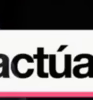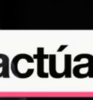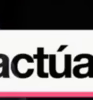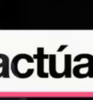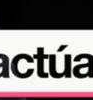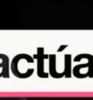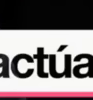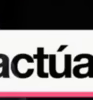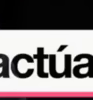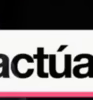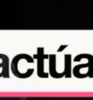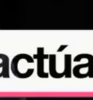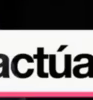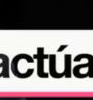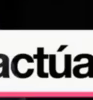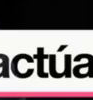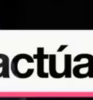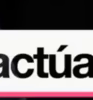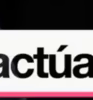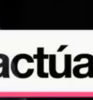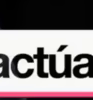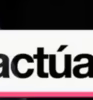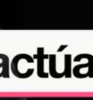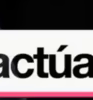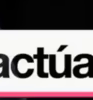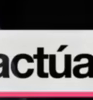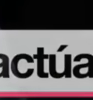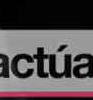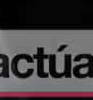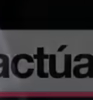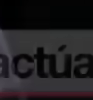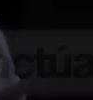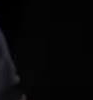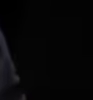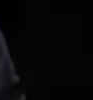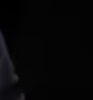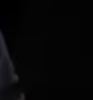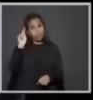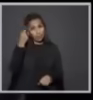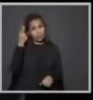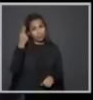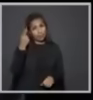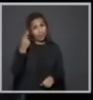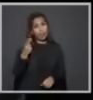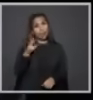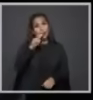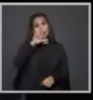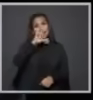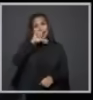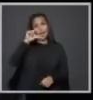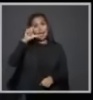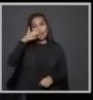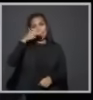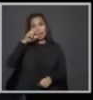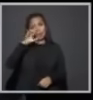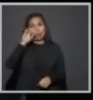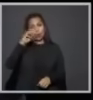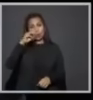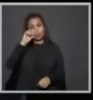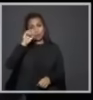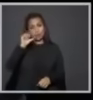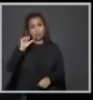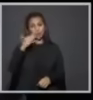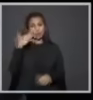primaria, no había secundaria, salí a estudiar la secundaria a Macuspana, luego la preparatoria a Villahermosa, estudié la